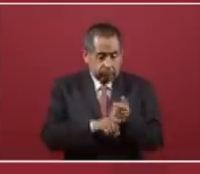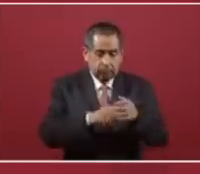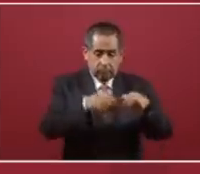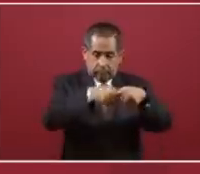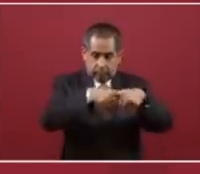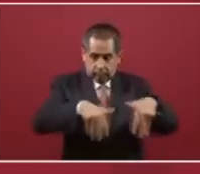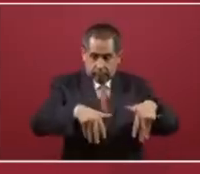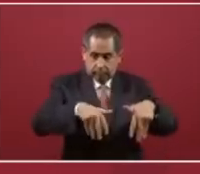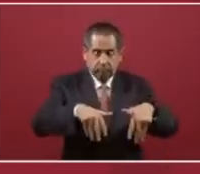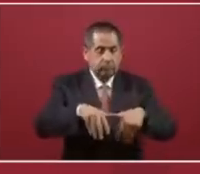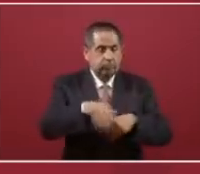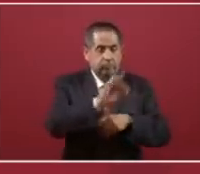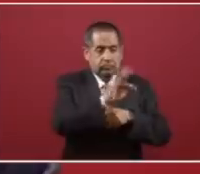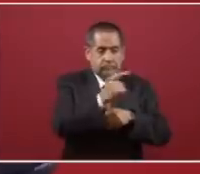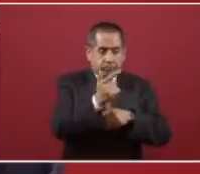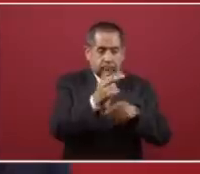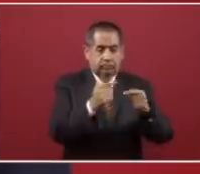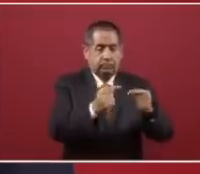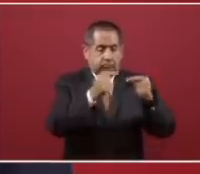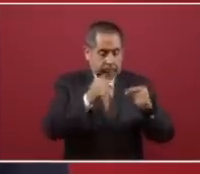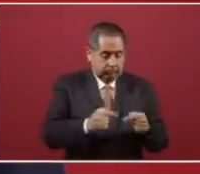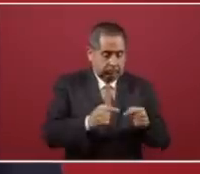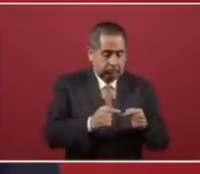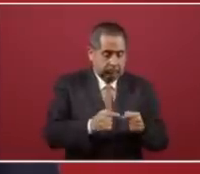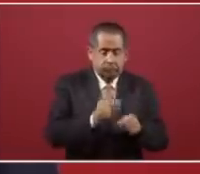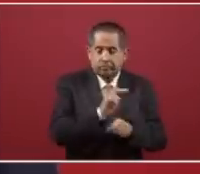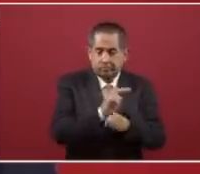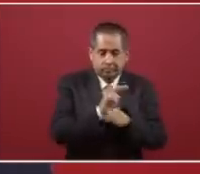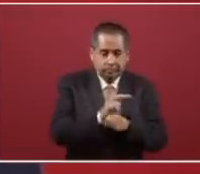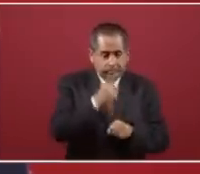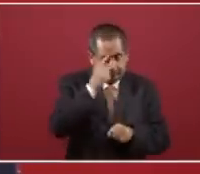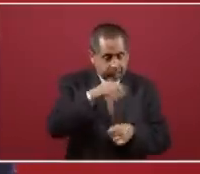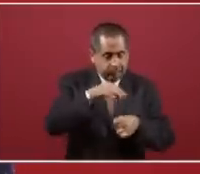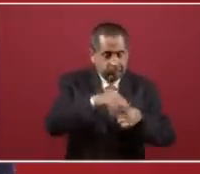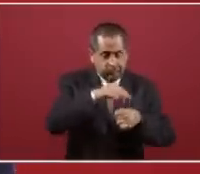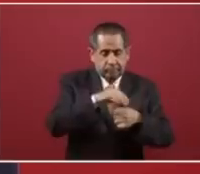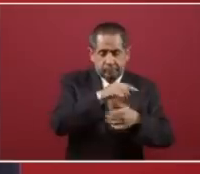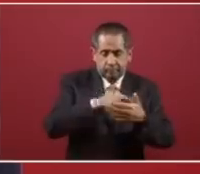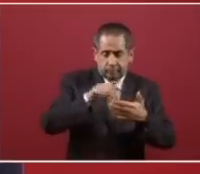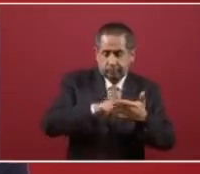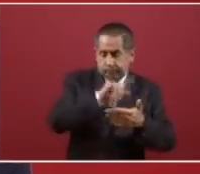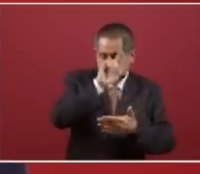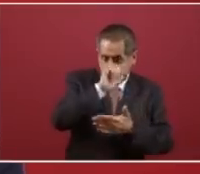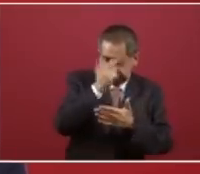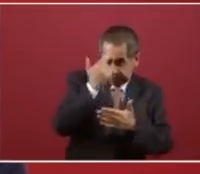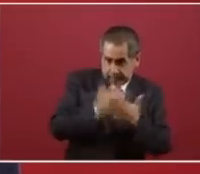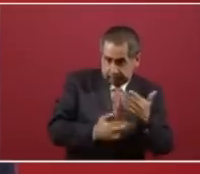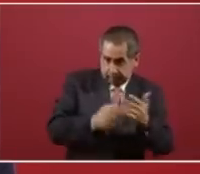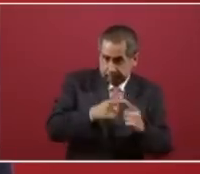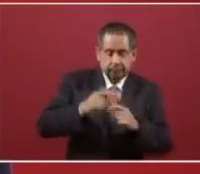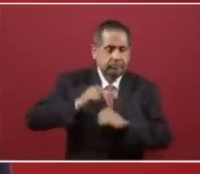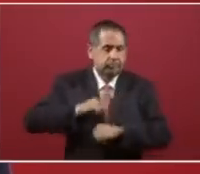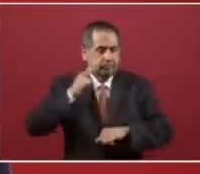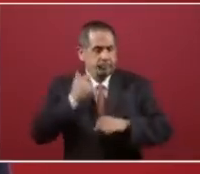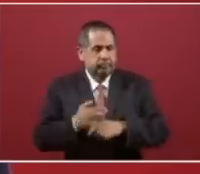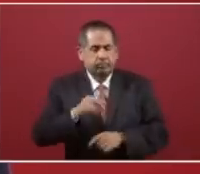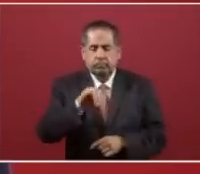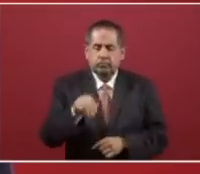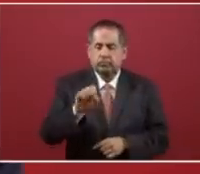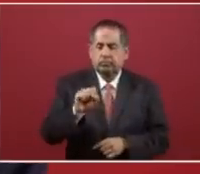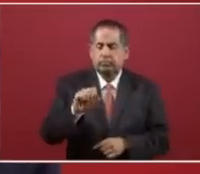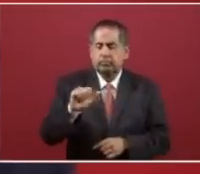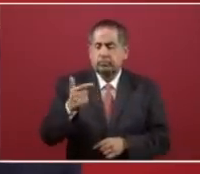la fiscalía para atender delitos electorales está a cargo de josé agustín ortiz pinchetti